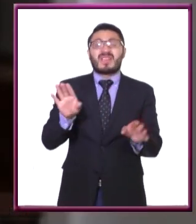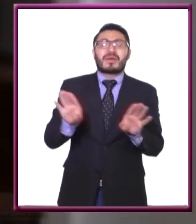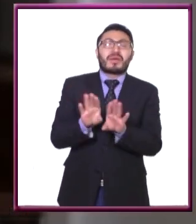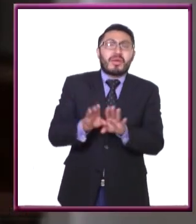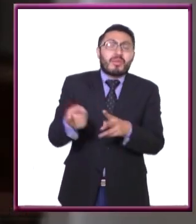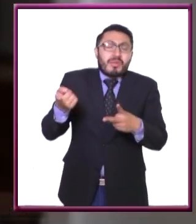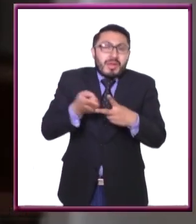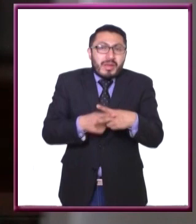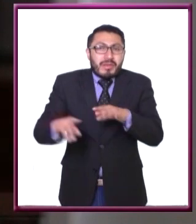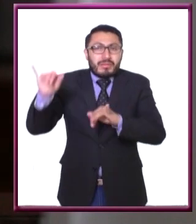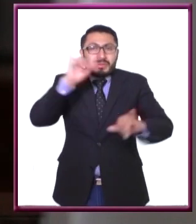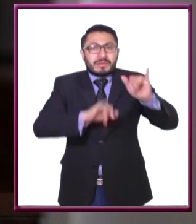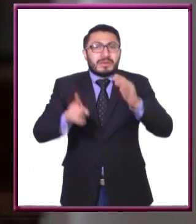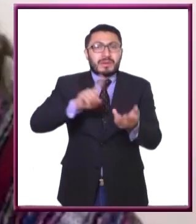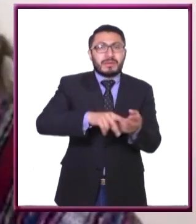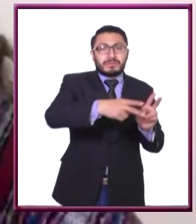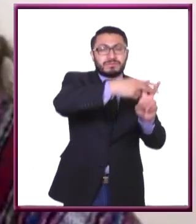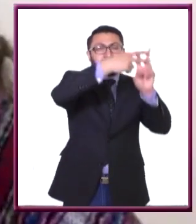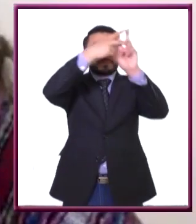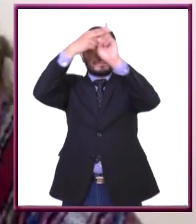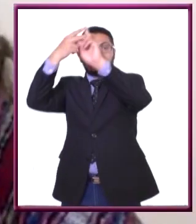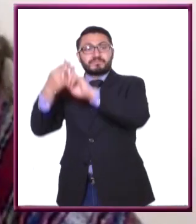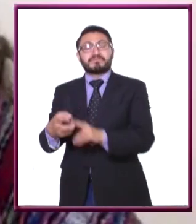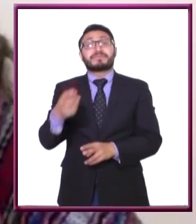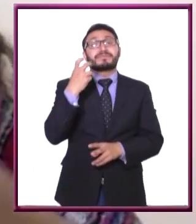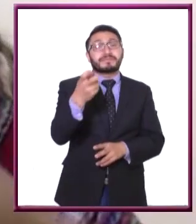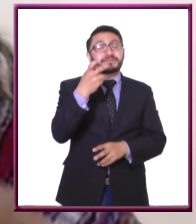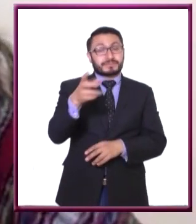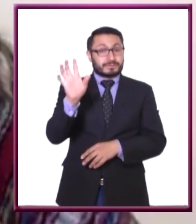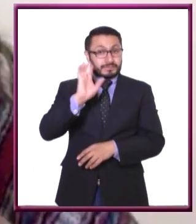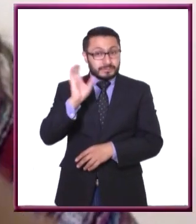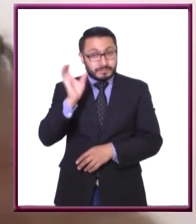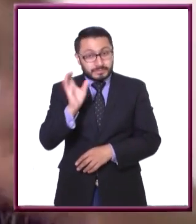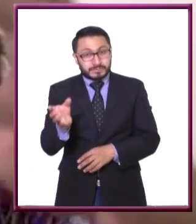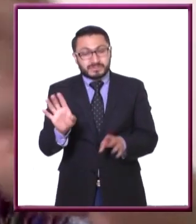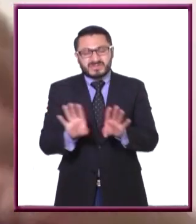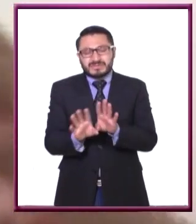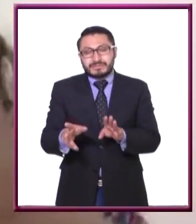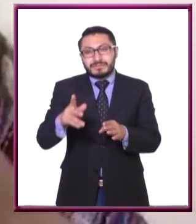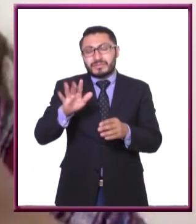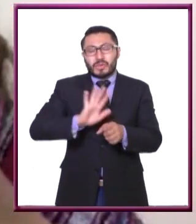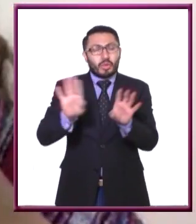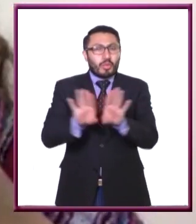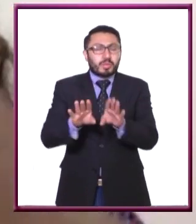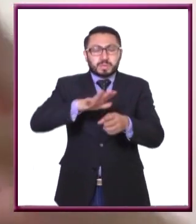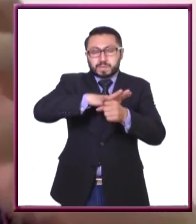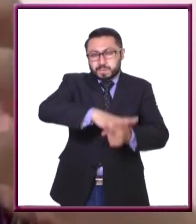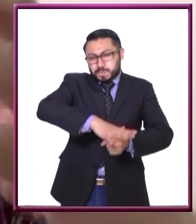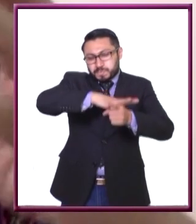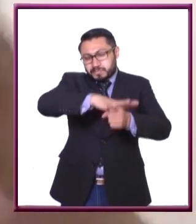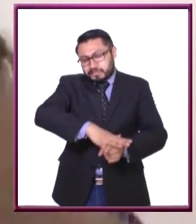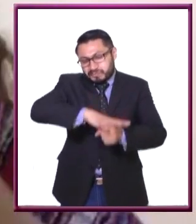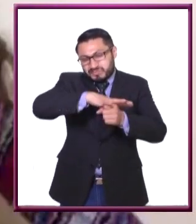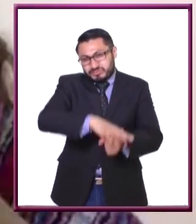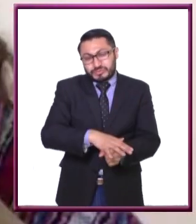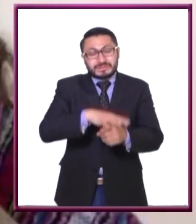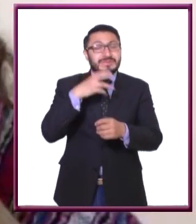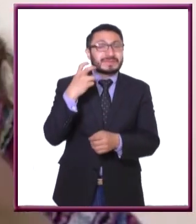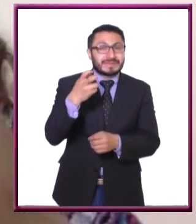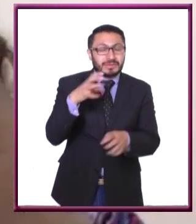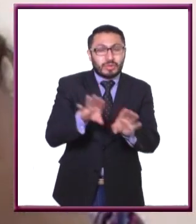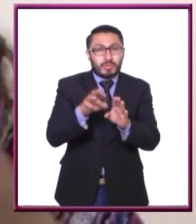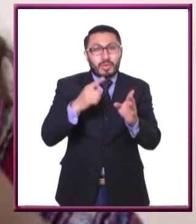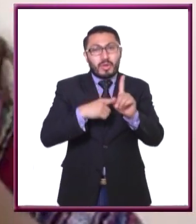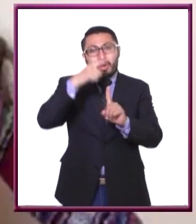los elementos químicos en las estrellas? Los elementos químicos se forman a la hora que, justamente por la presión debido a la atracción